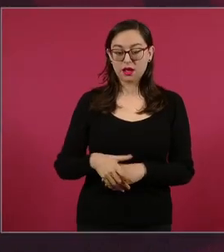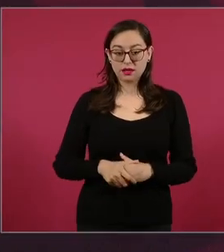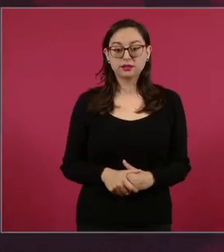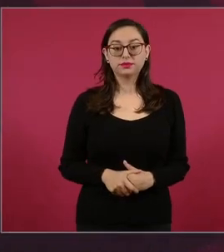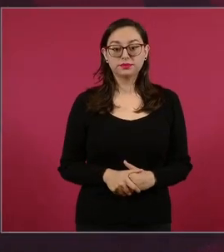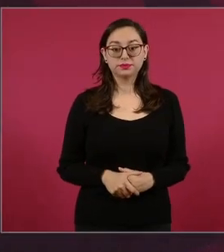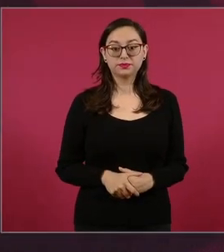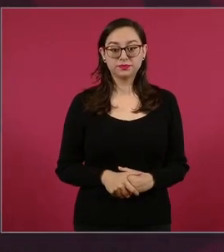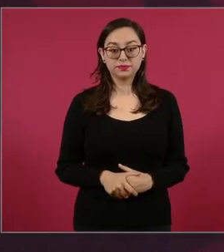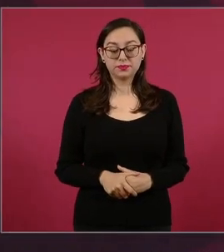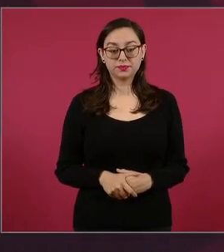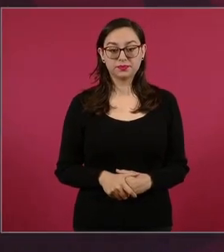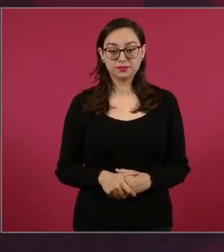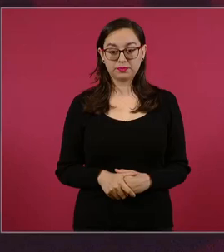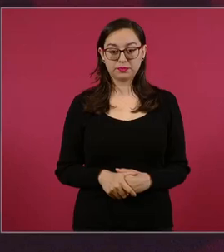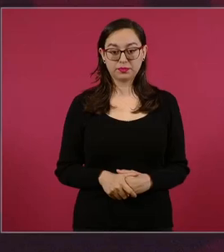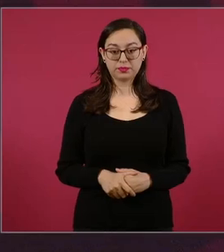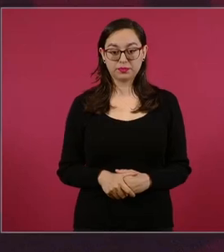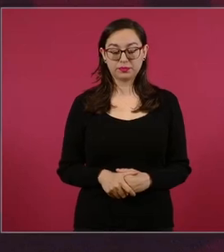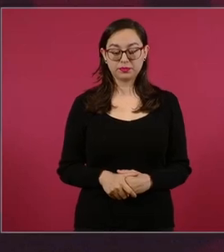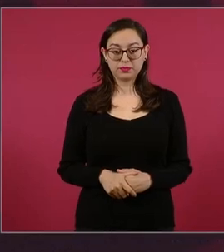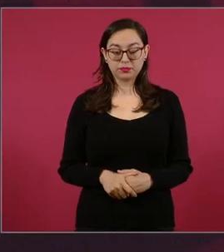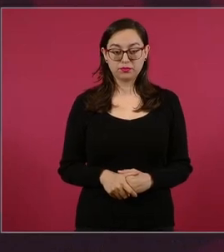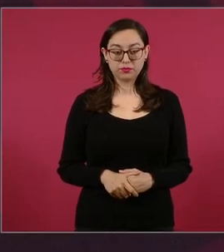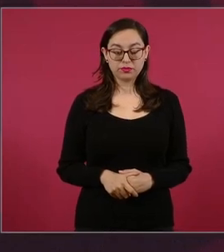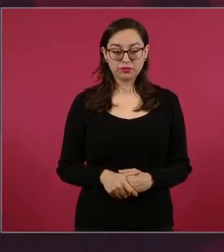cabo para que